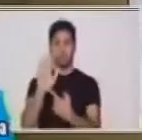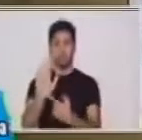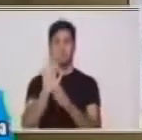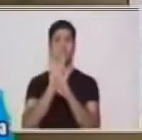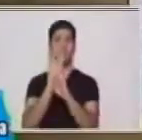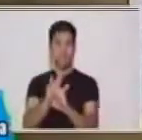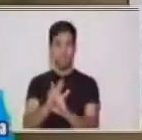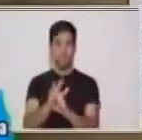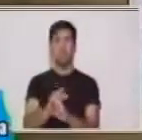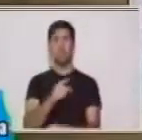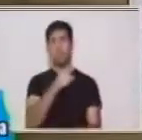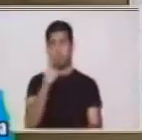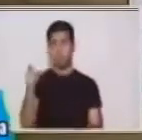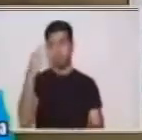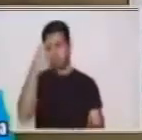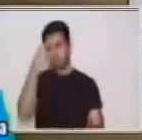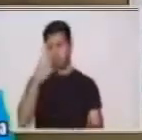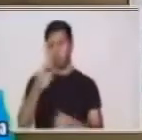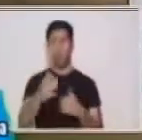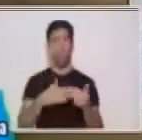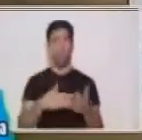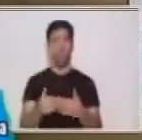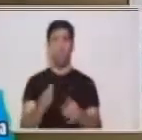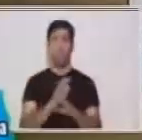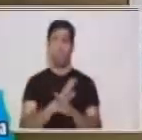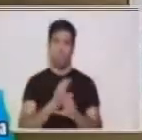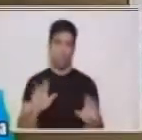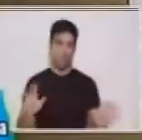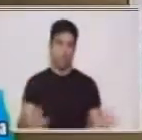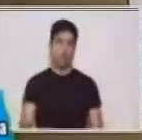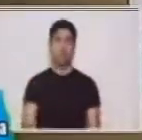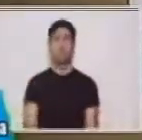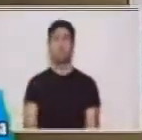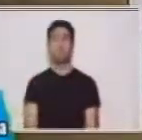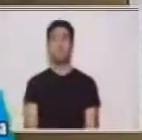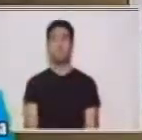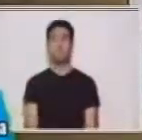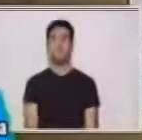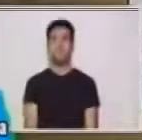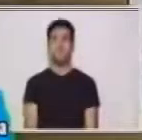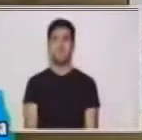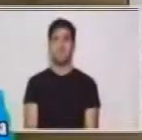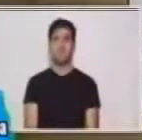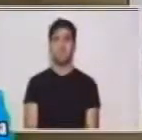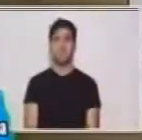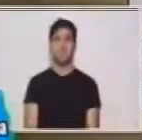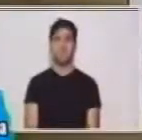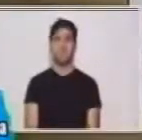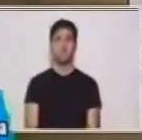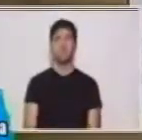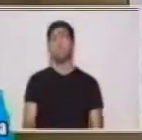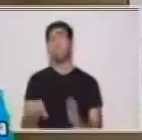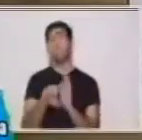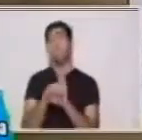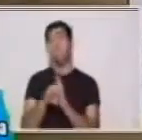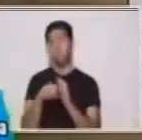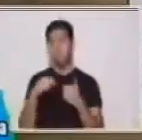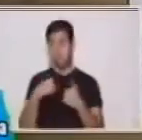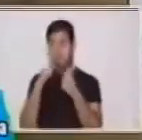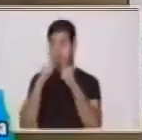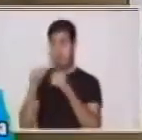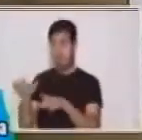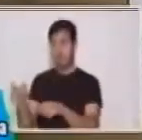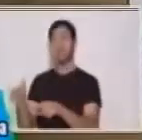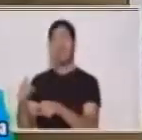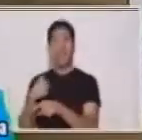las mascotas. Si para mí ha sido bonito tener mascotas, mi experiencia va a ser positiva. Pero